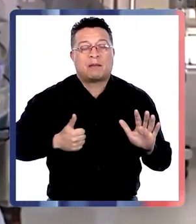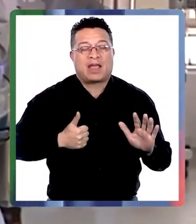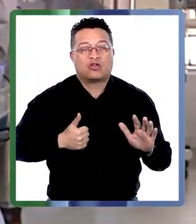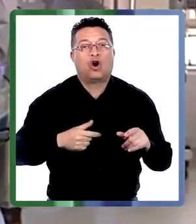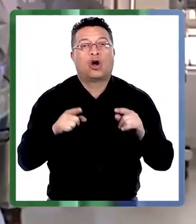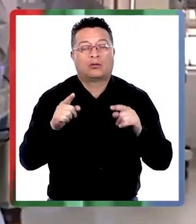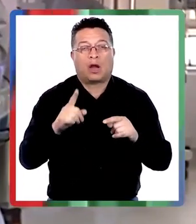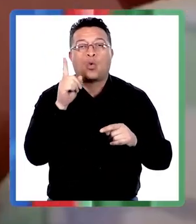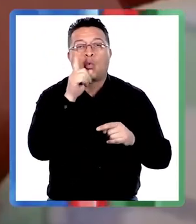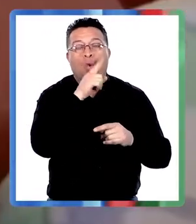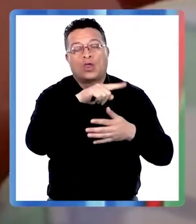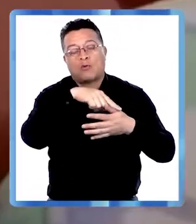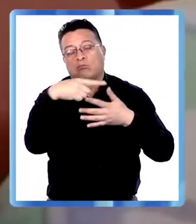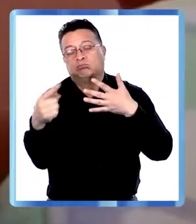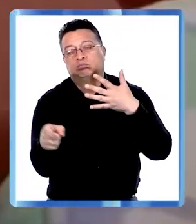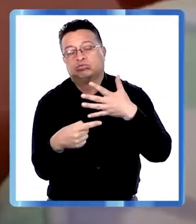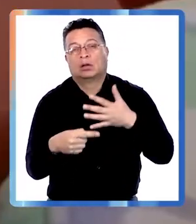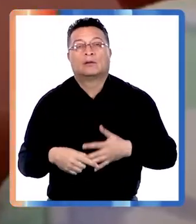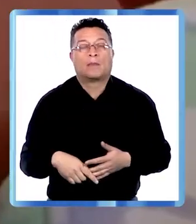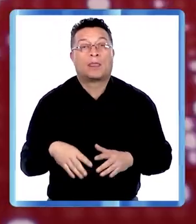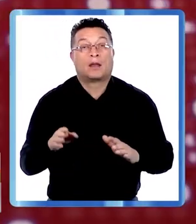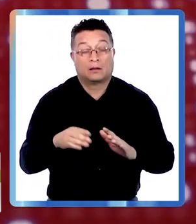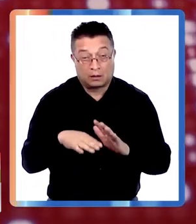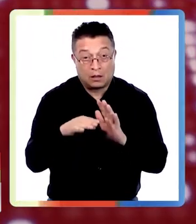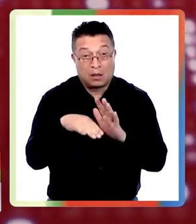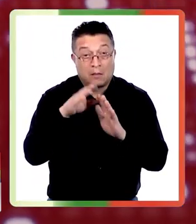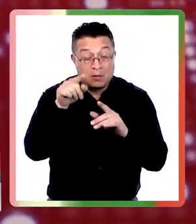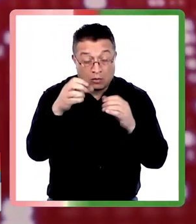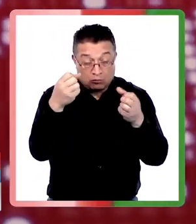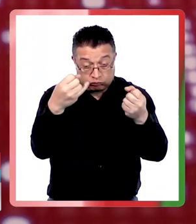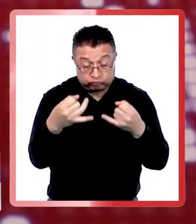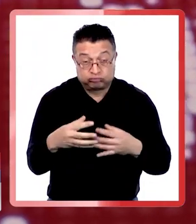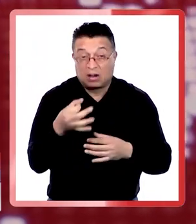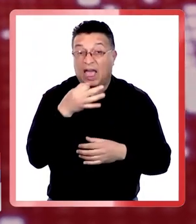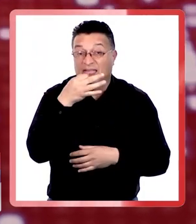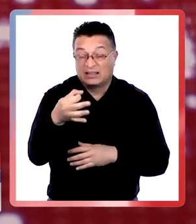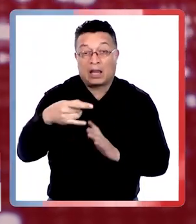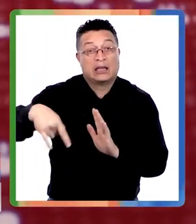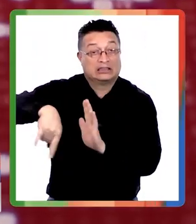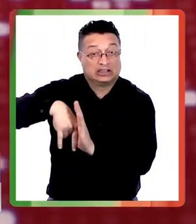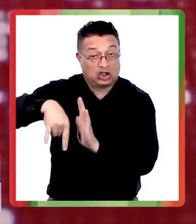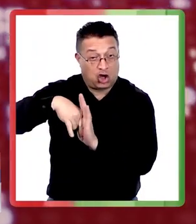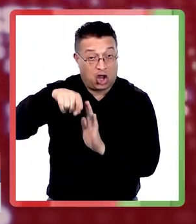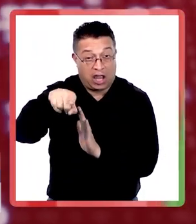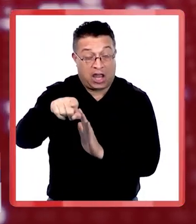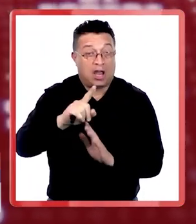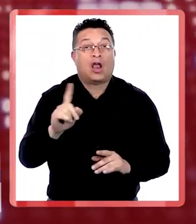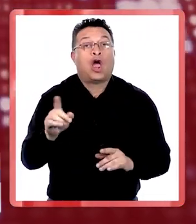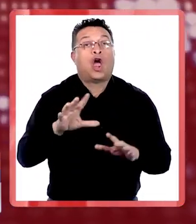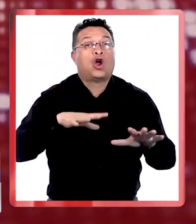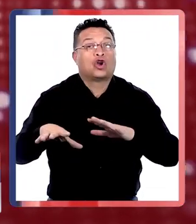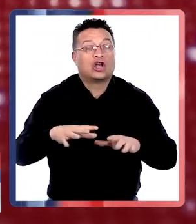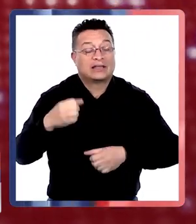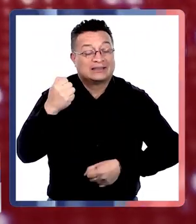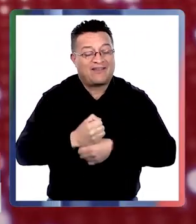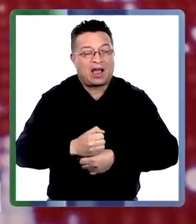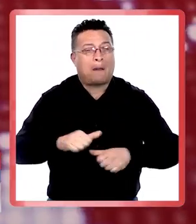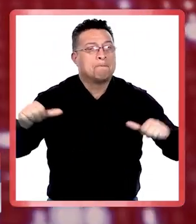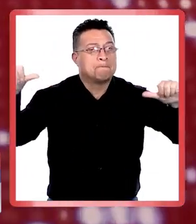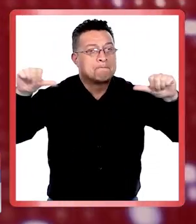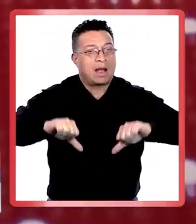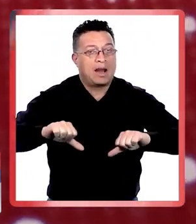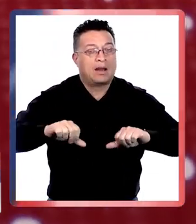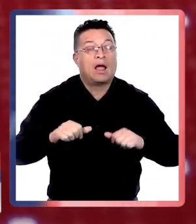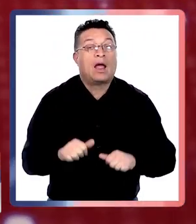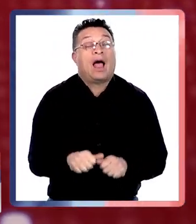57.69% de cumplimiento, quedando en el último lugar. Y los datos revelan que en Chiloé las cosas no solo se están